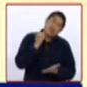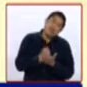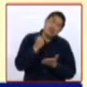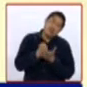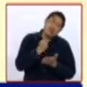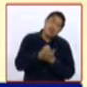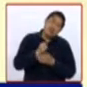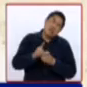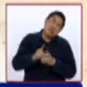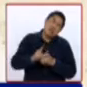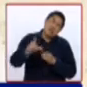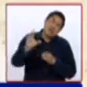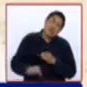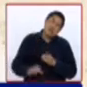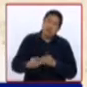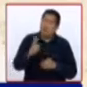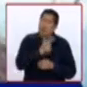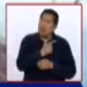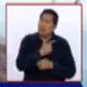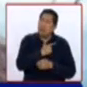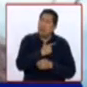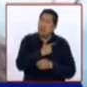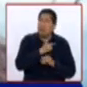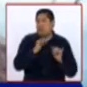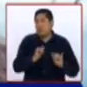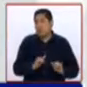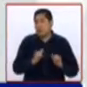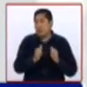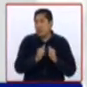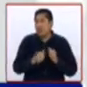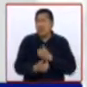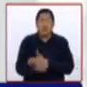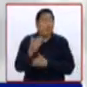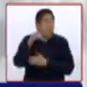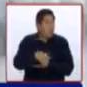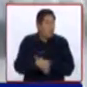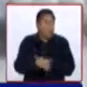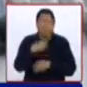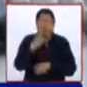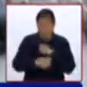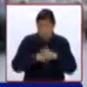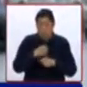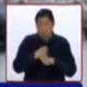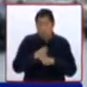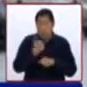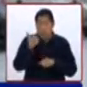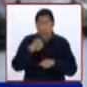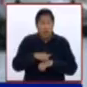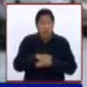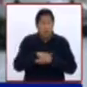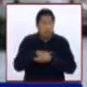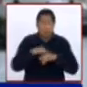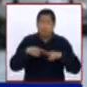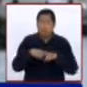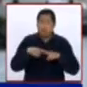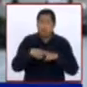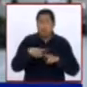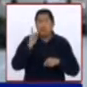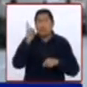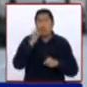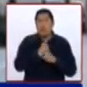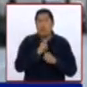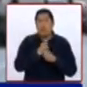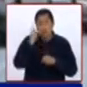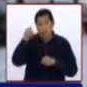para licenciatura, entonces le dio flojera y ya no salió y se quedó conmigo todo el día. Un año vive en Londres, ella se fue porque le salió un trabajo